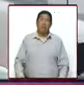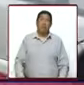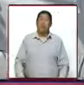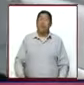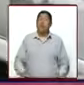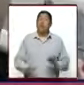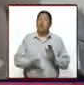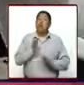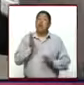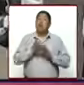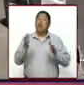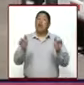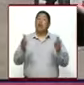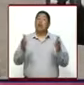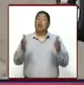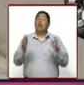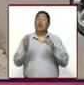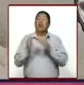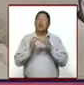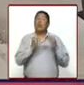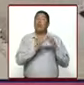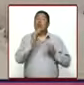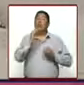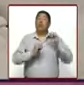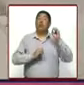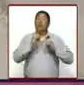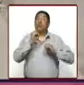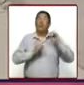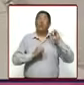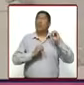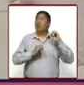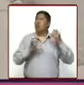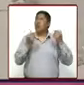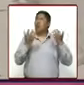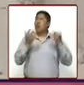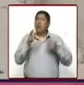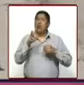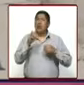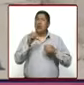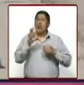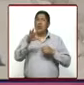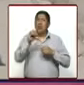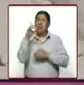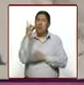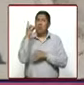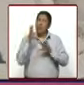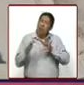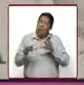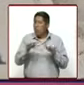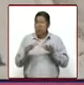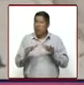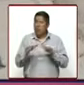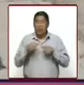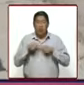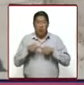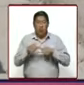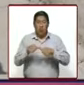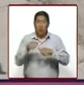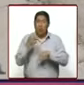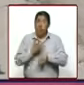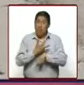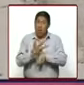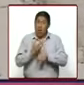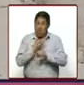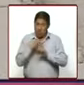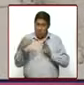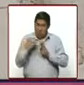Normalmente las salidas de surubis hasta la ciudad de Oruro tenían un costo aproximado entre 30 a 50 bolivianos. Duraban aproximadamente